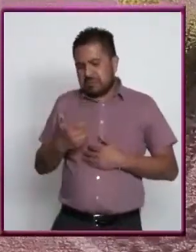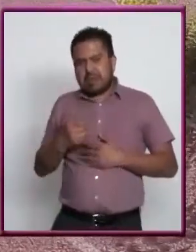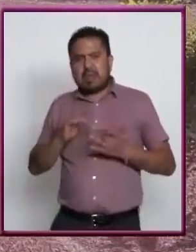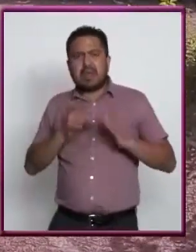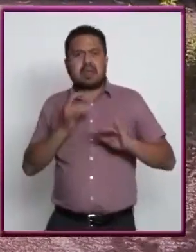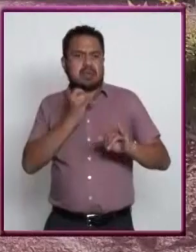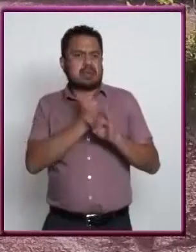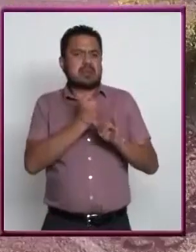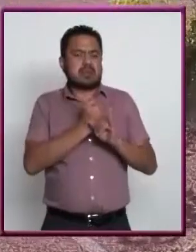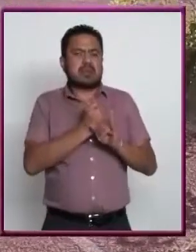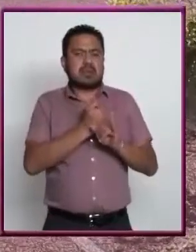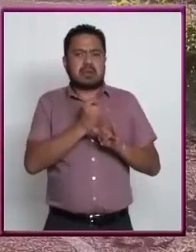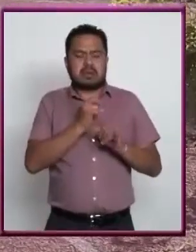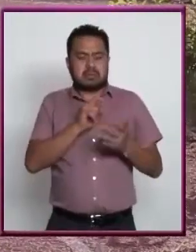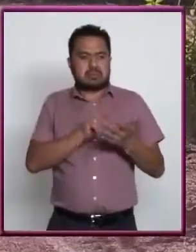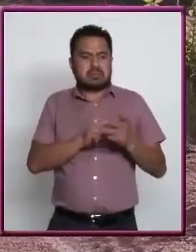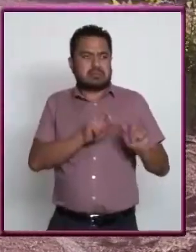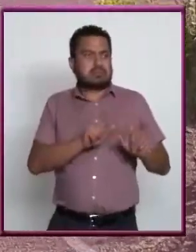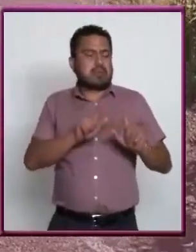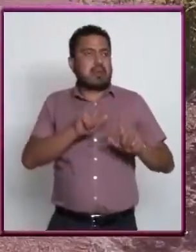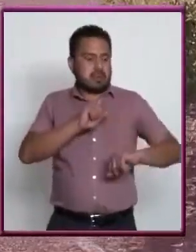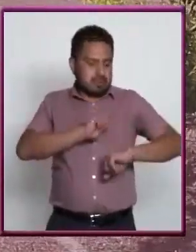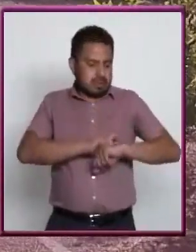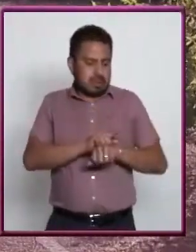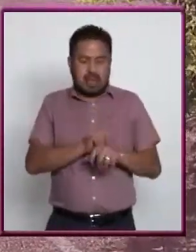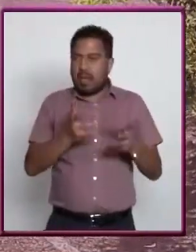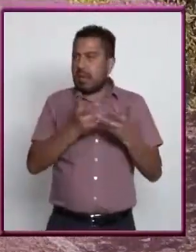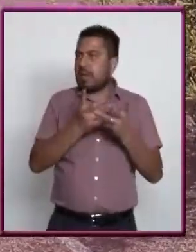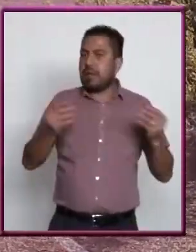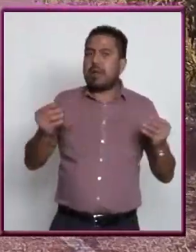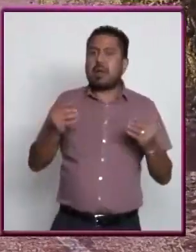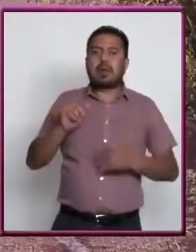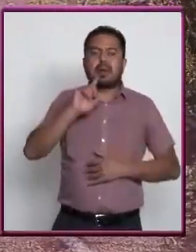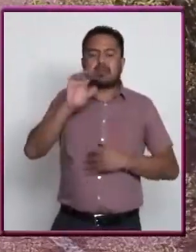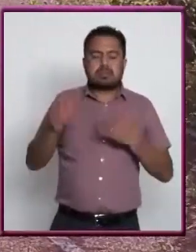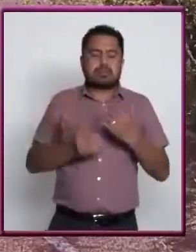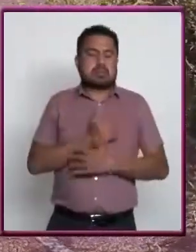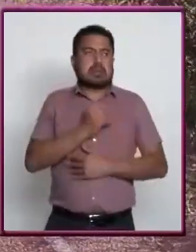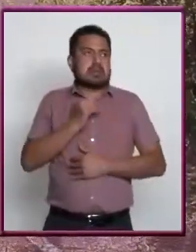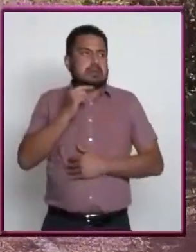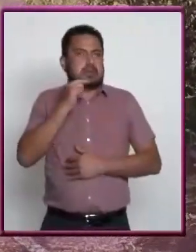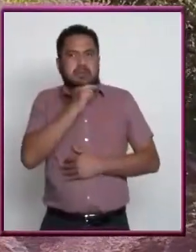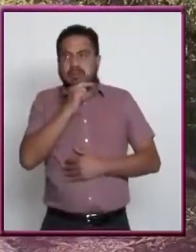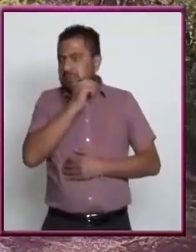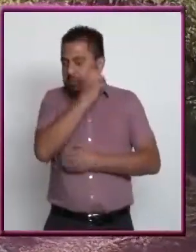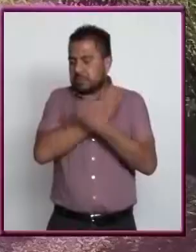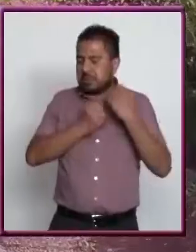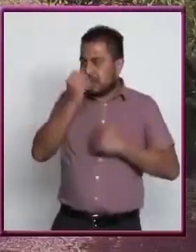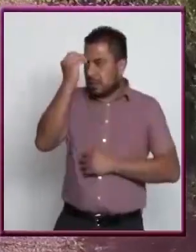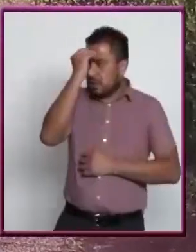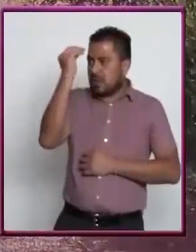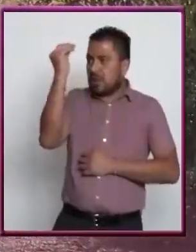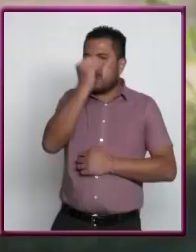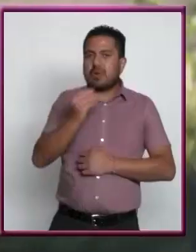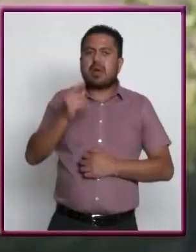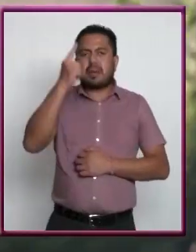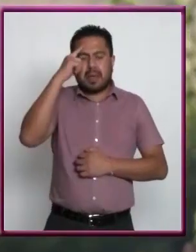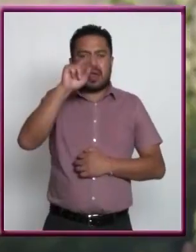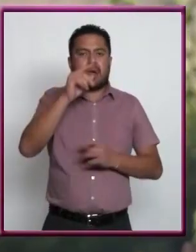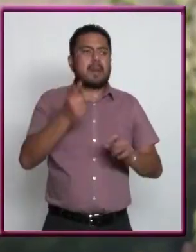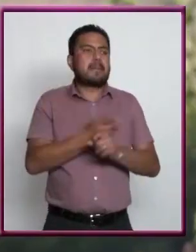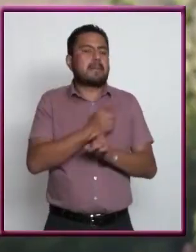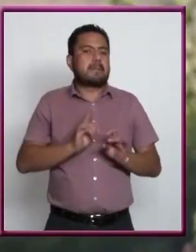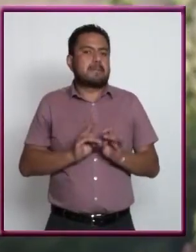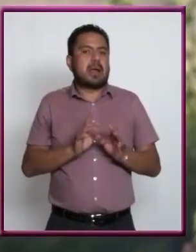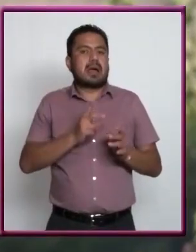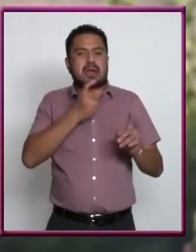a tus redes sociales y ¡pum! Se te fue el tiempo. Y mañana es el examen, de terror. Para que no te